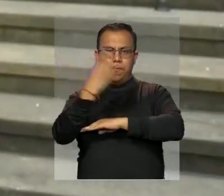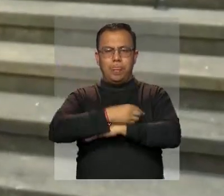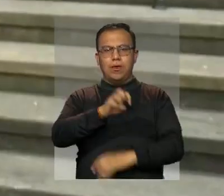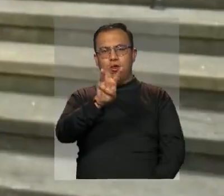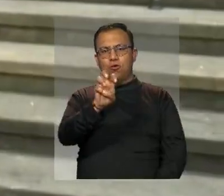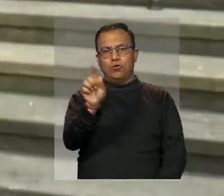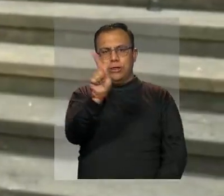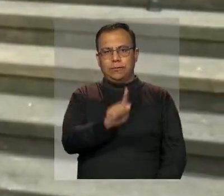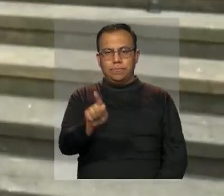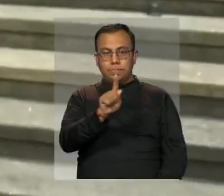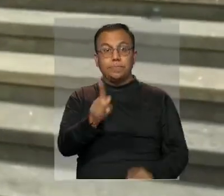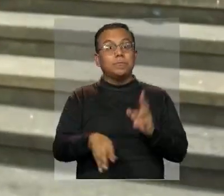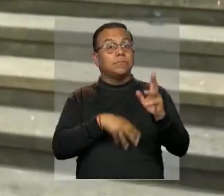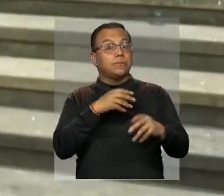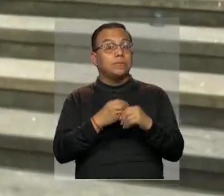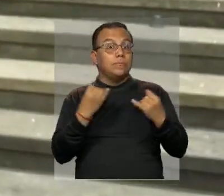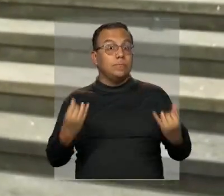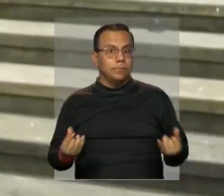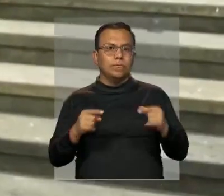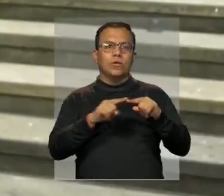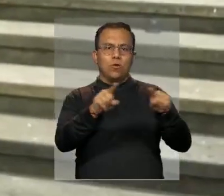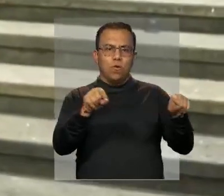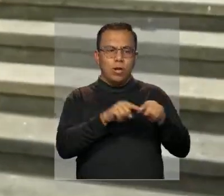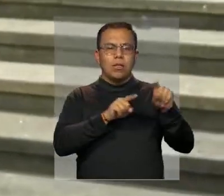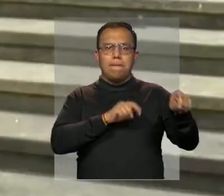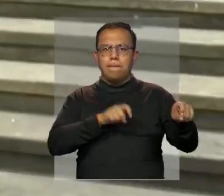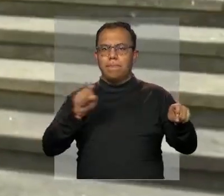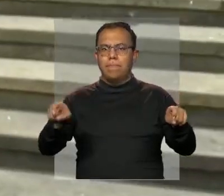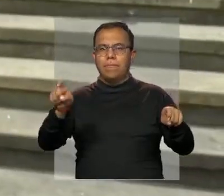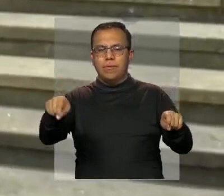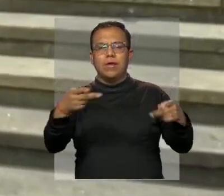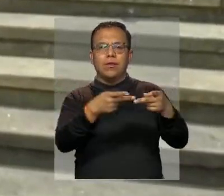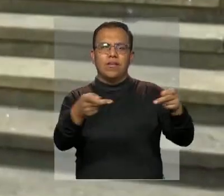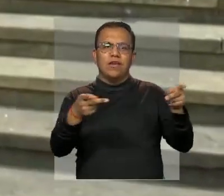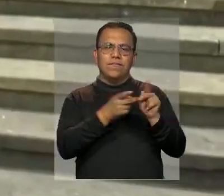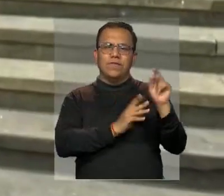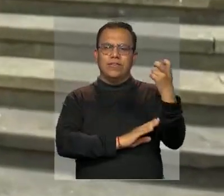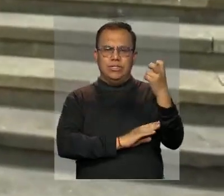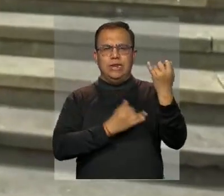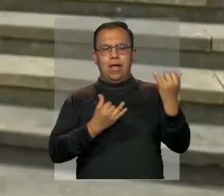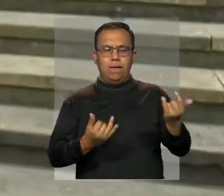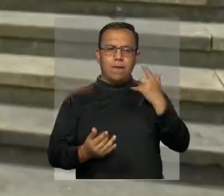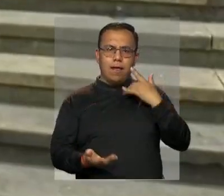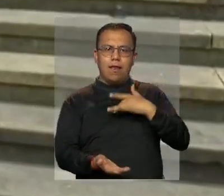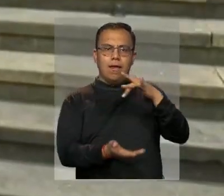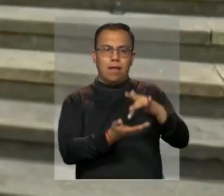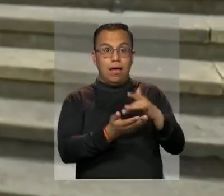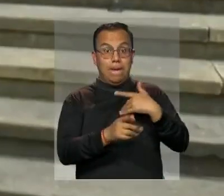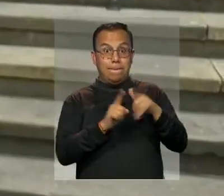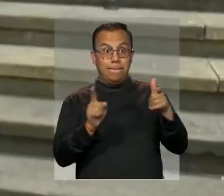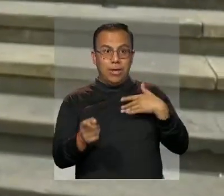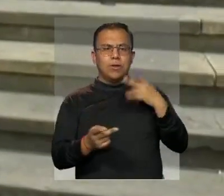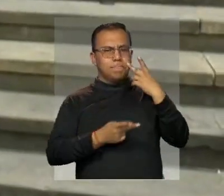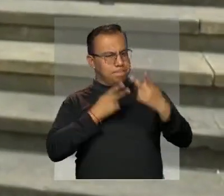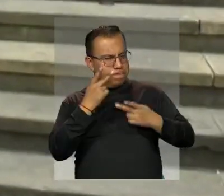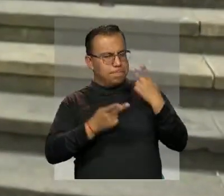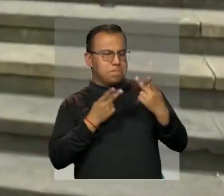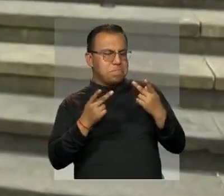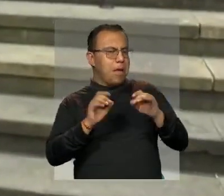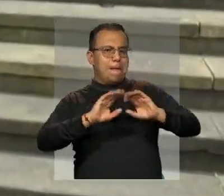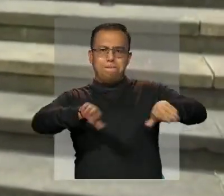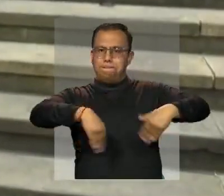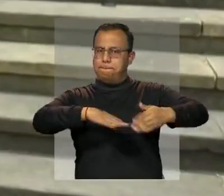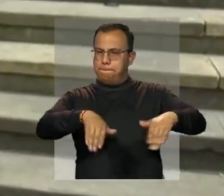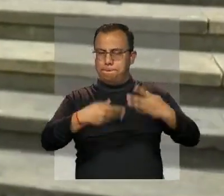de febrero. También se preveían otros puntos de manifestación, uno en el búnker de la fiscalía. Sin embargo, nosotros en camino a este punto visitamos ese lugar y no